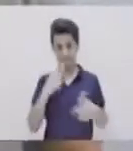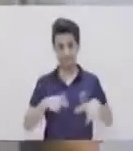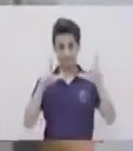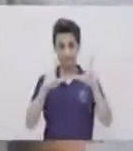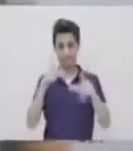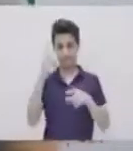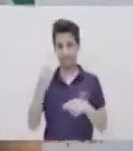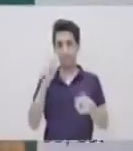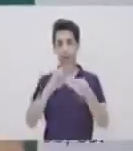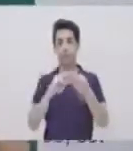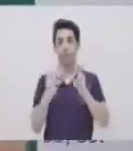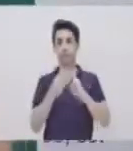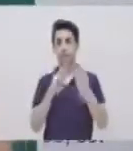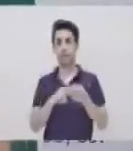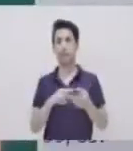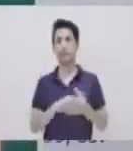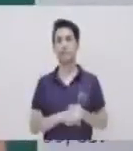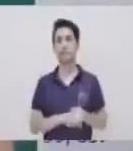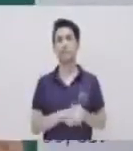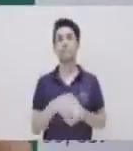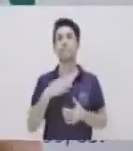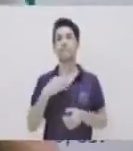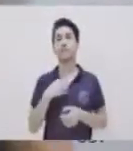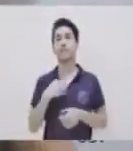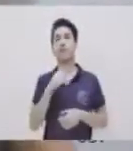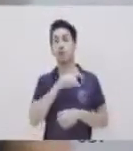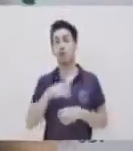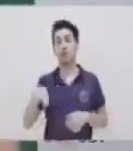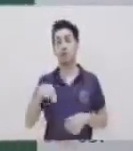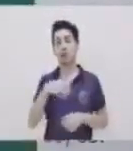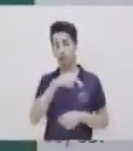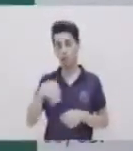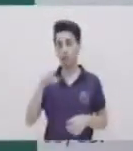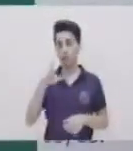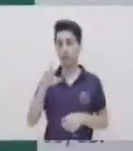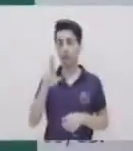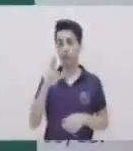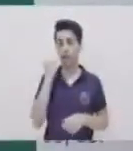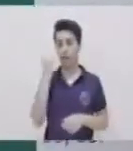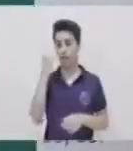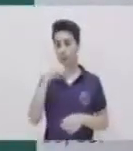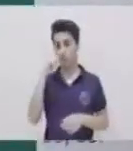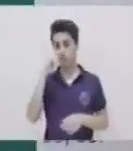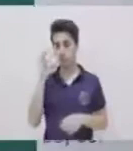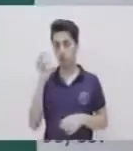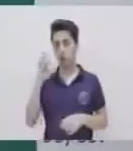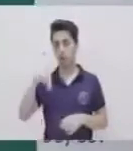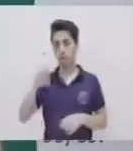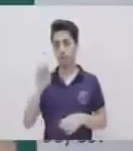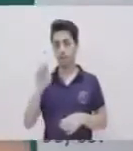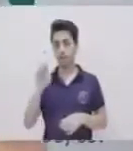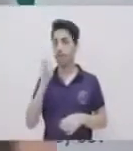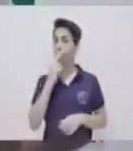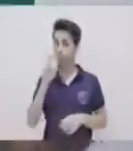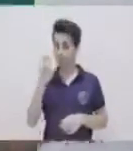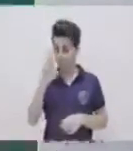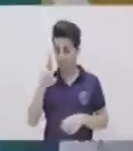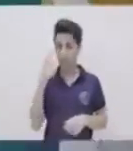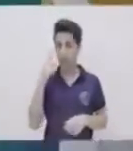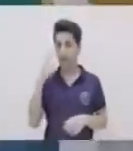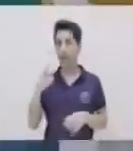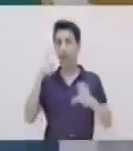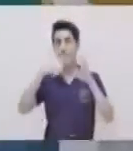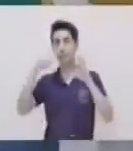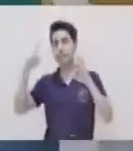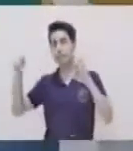Bienvenidos a un segmento más de matemática. Mi nombre es Christopher Duarte y hoy vamos a estar hablando acerca de estadística.